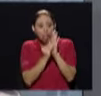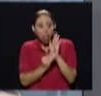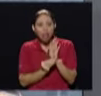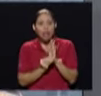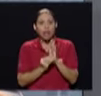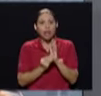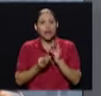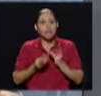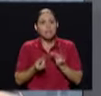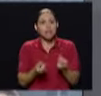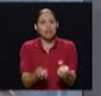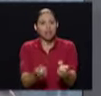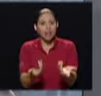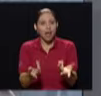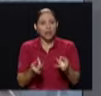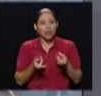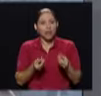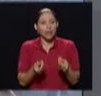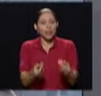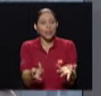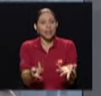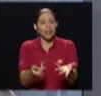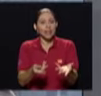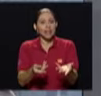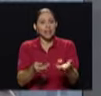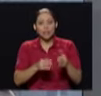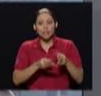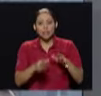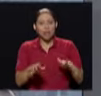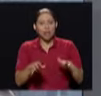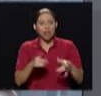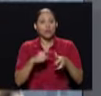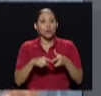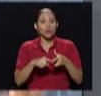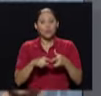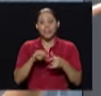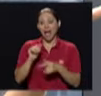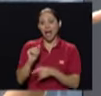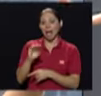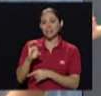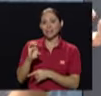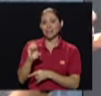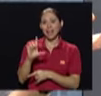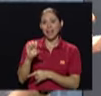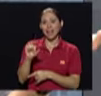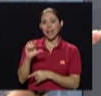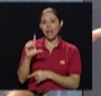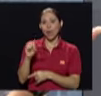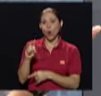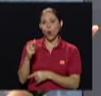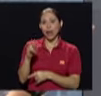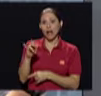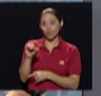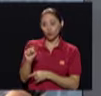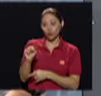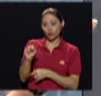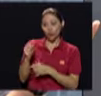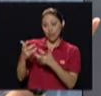todo la velocidad del suelo, entran los acelerógrafos que nos permiten ver en